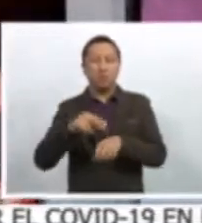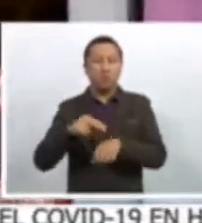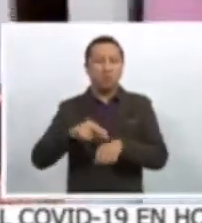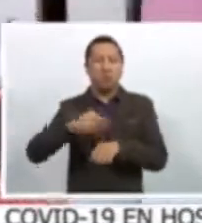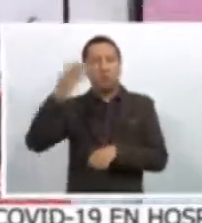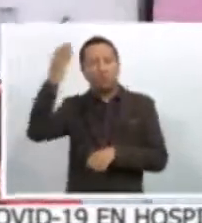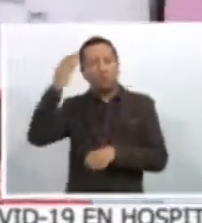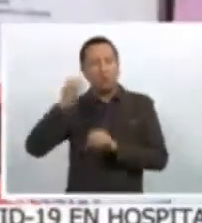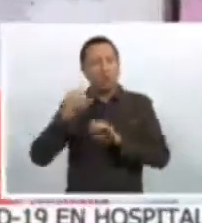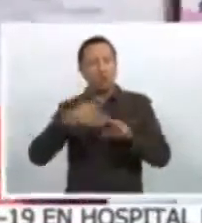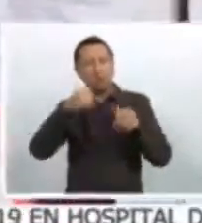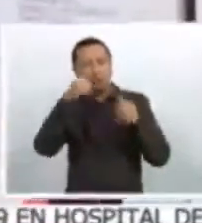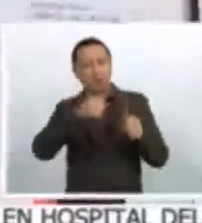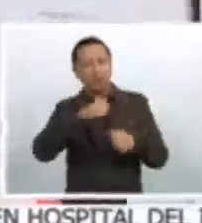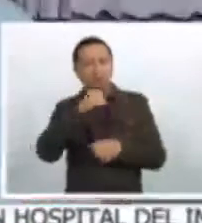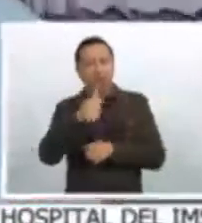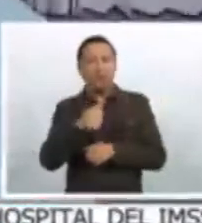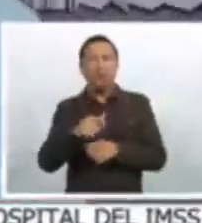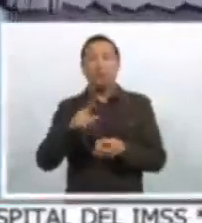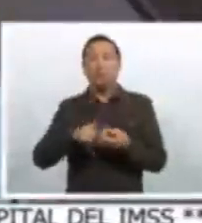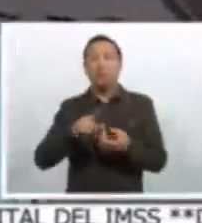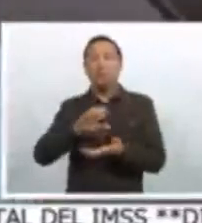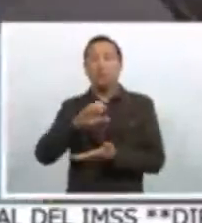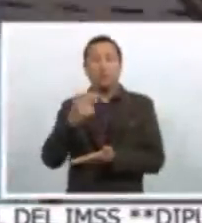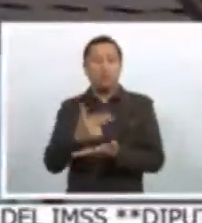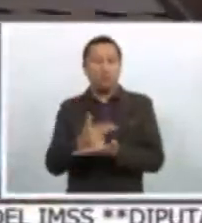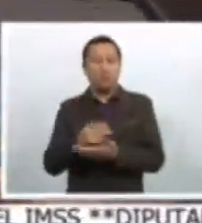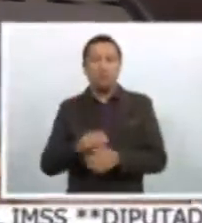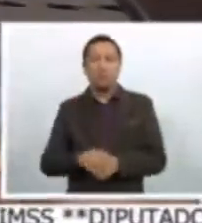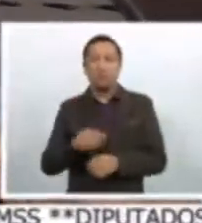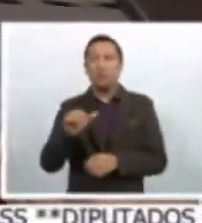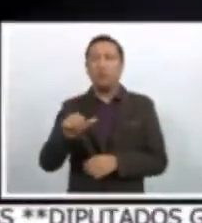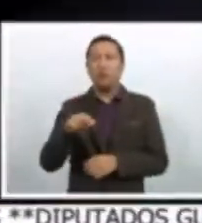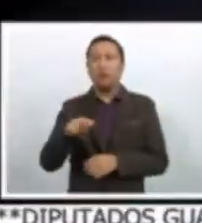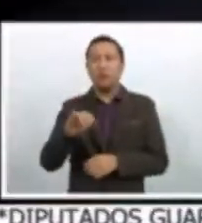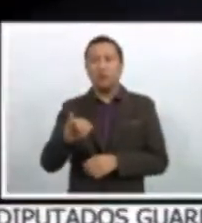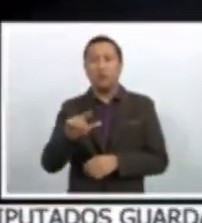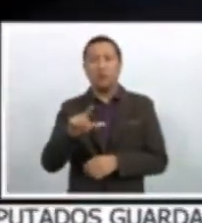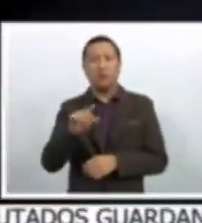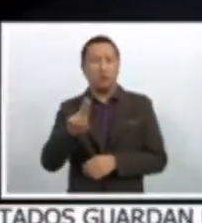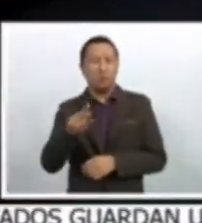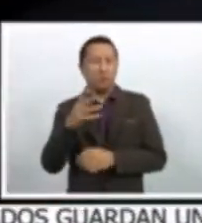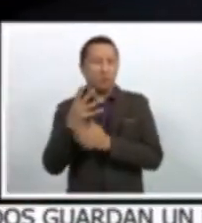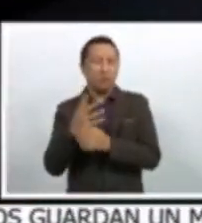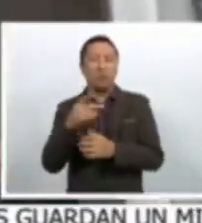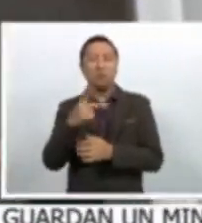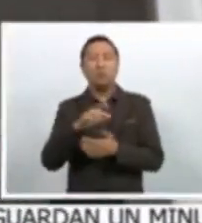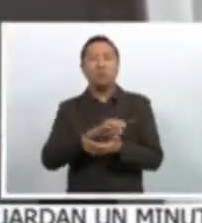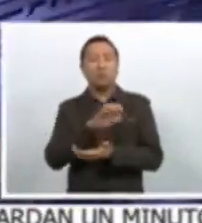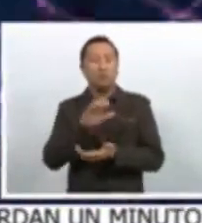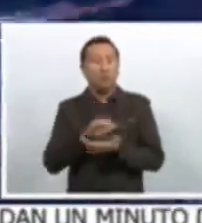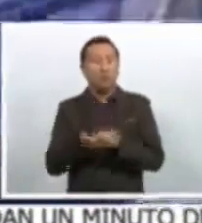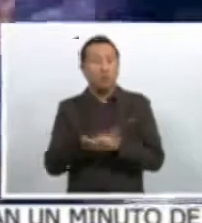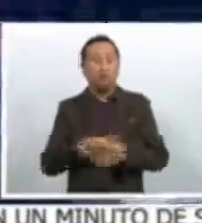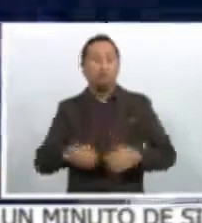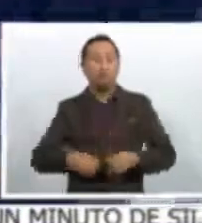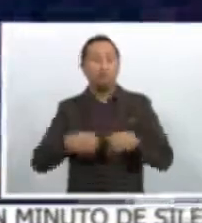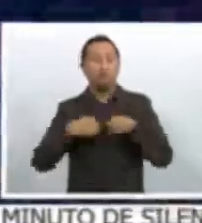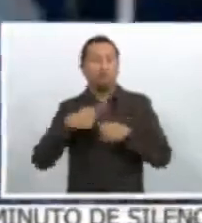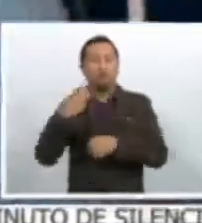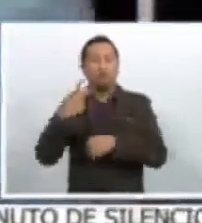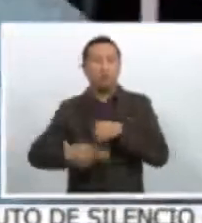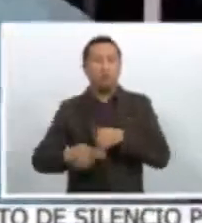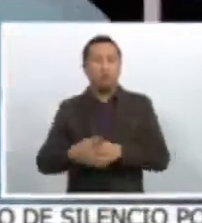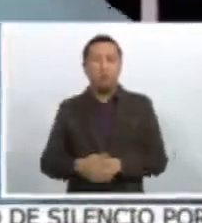de la clínica del ISSSTE en la ciudad de Chetumal. Anilú León Rosado señaló que la vida de su esposo, Eduardo Berzunza, está en riesgo.